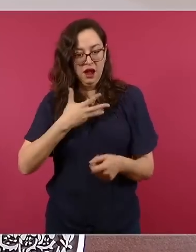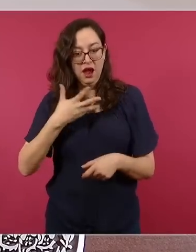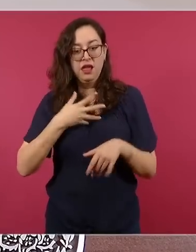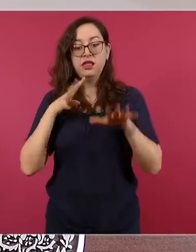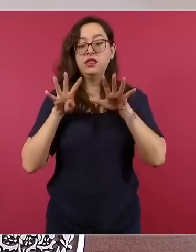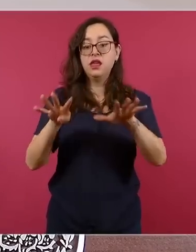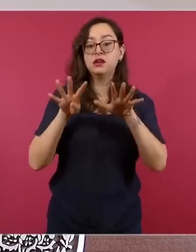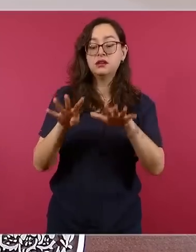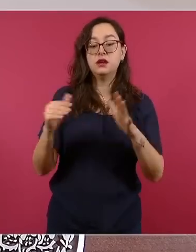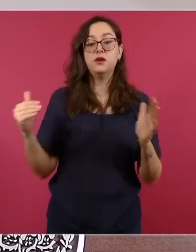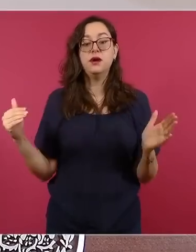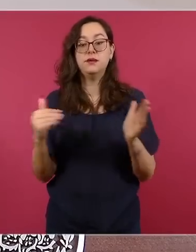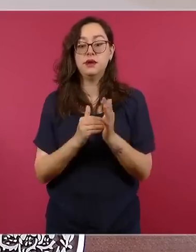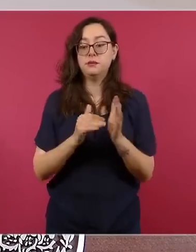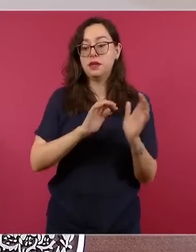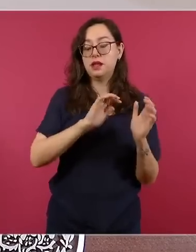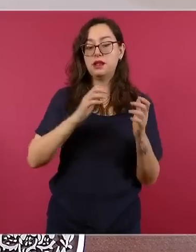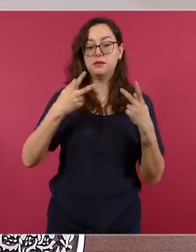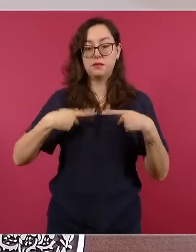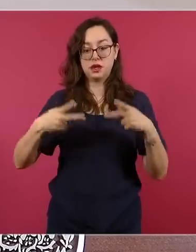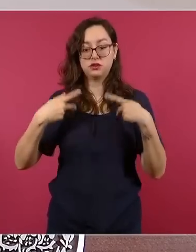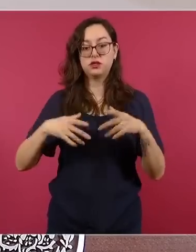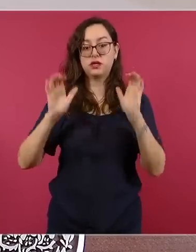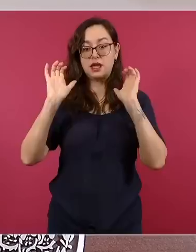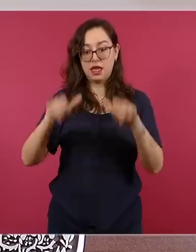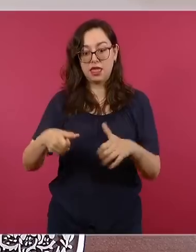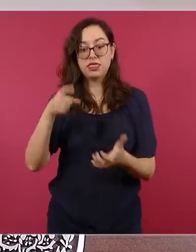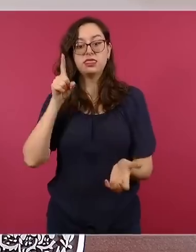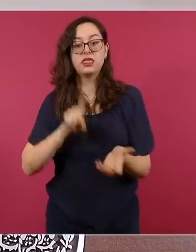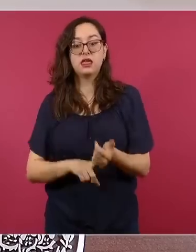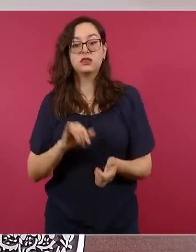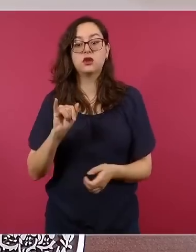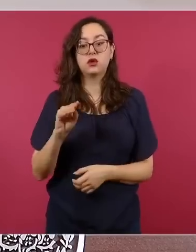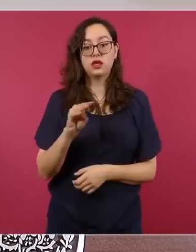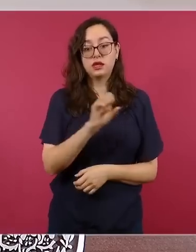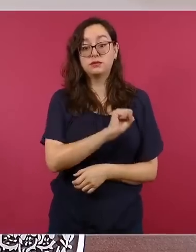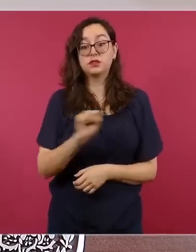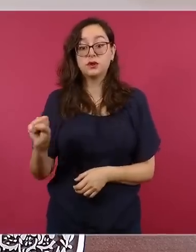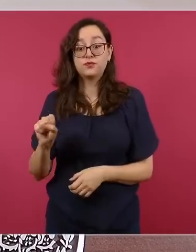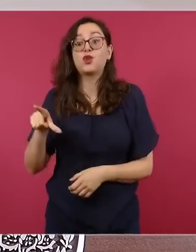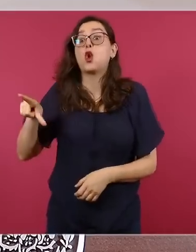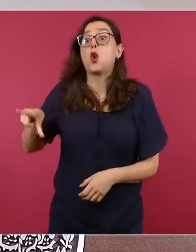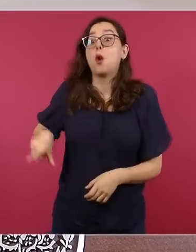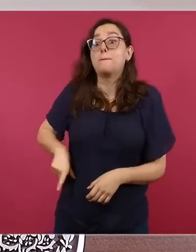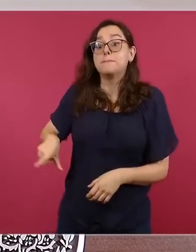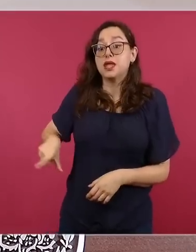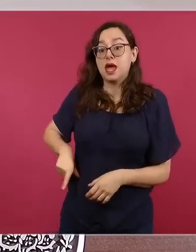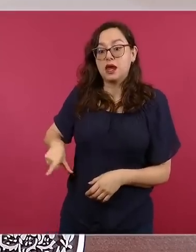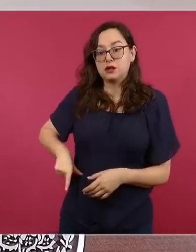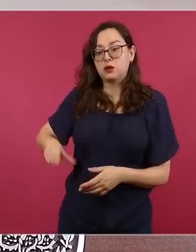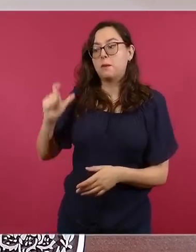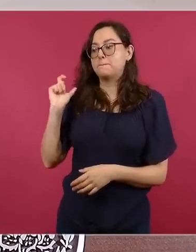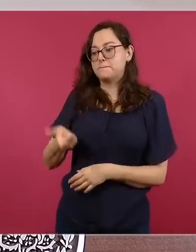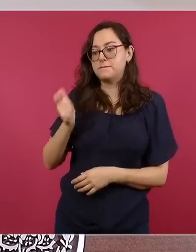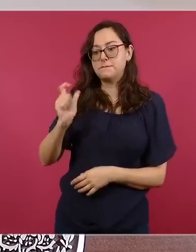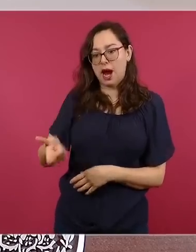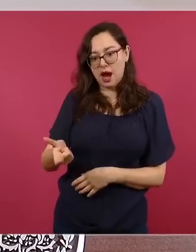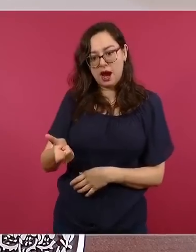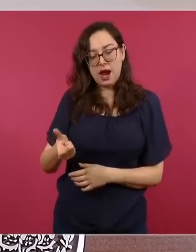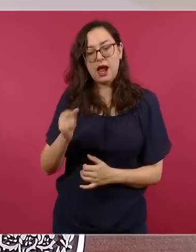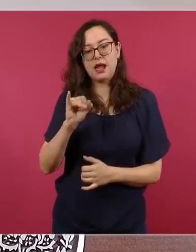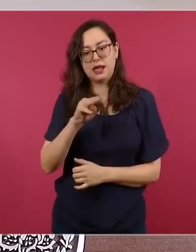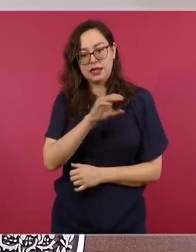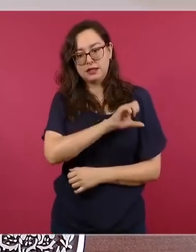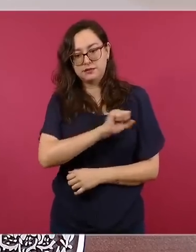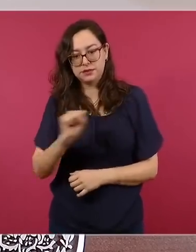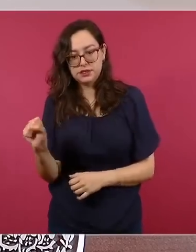trabajo registrados en el IMSS, es decir, el gobierno del estado como empleador tiene 19,000 personas con registro en